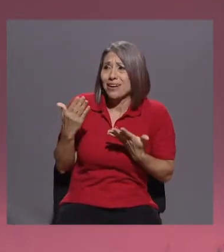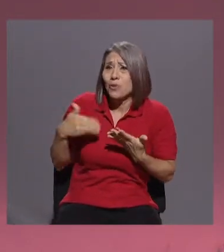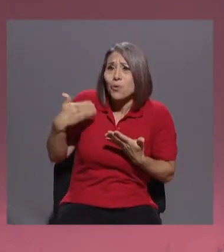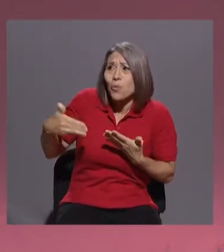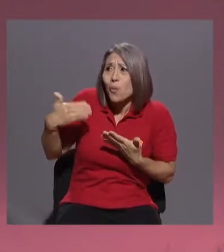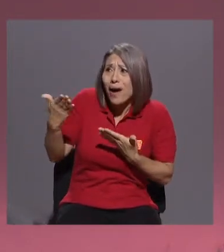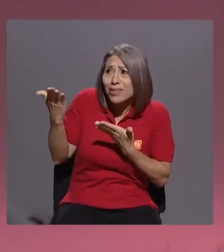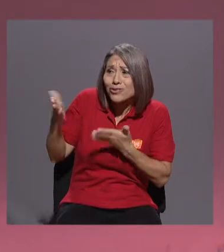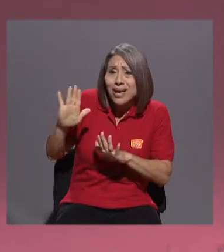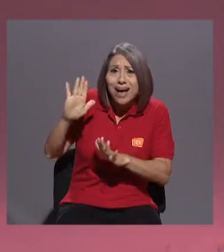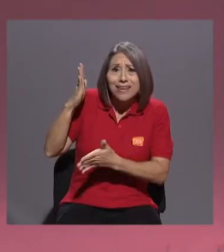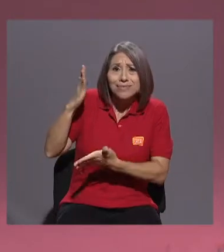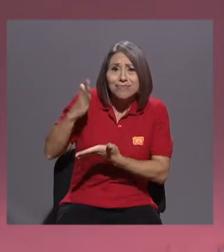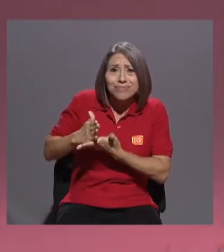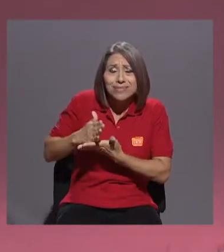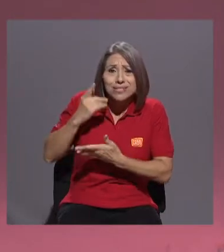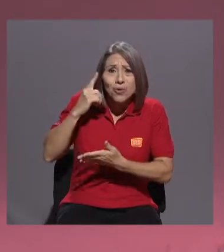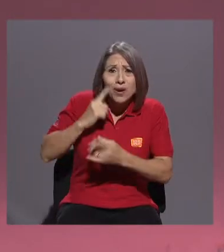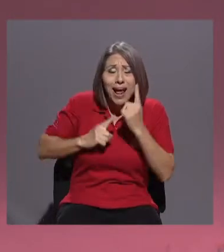Patricia Va a dejar de llorar Aquí